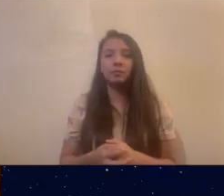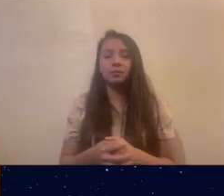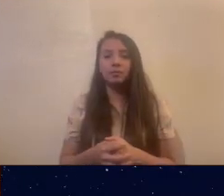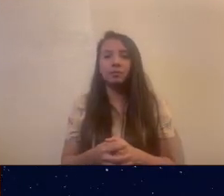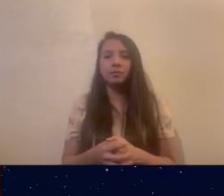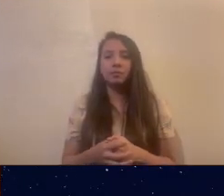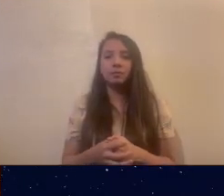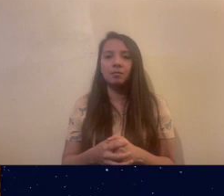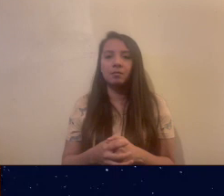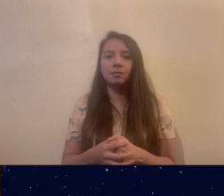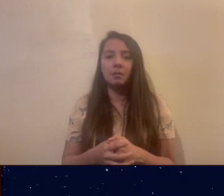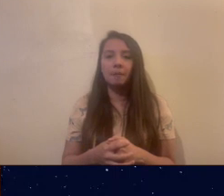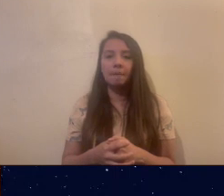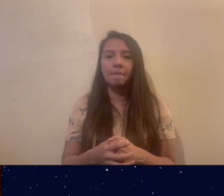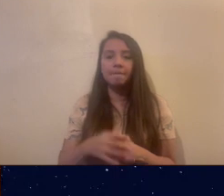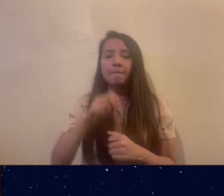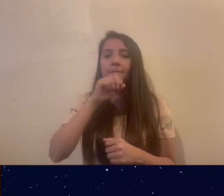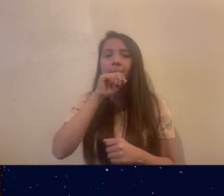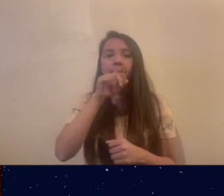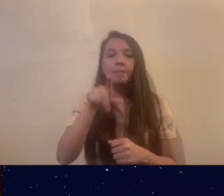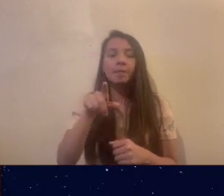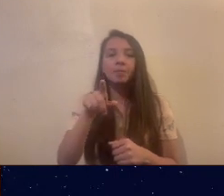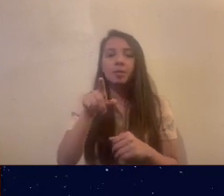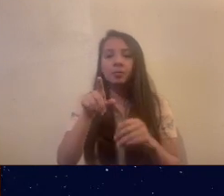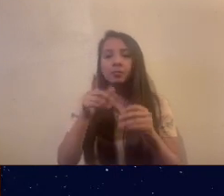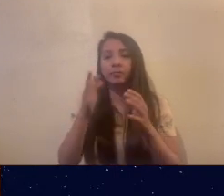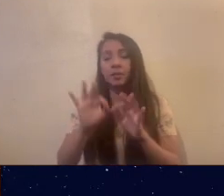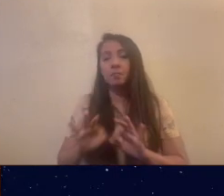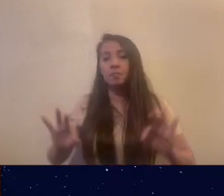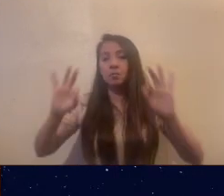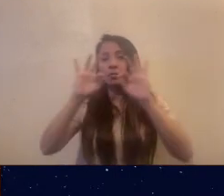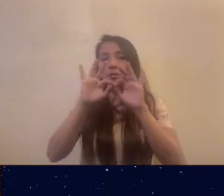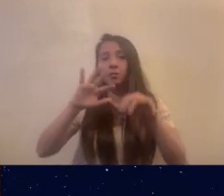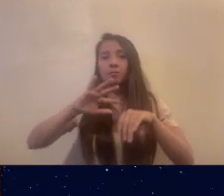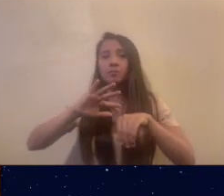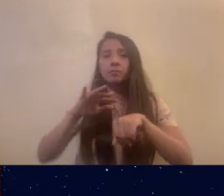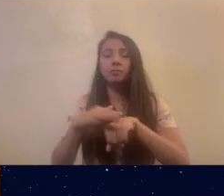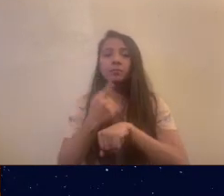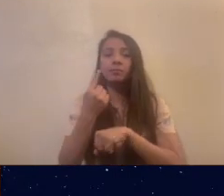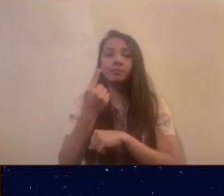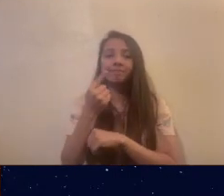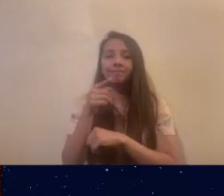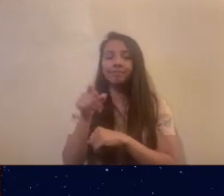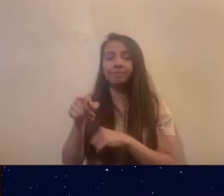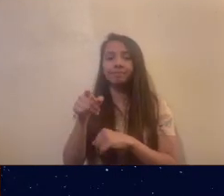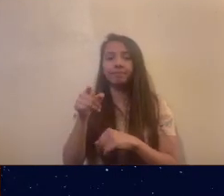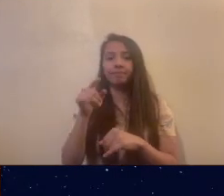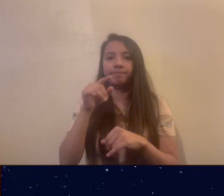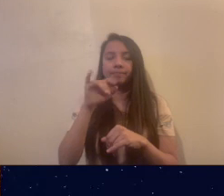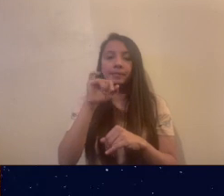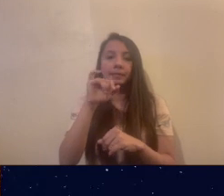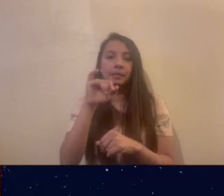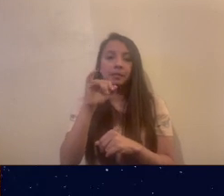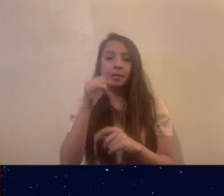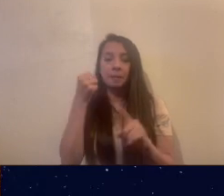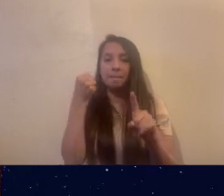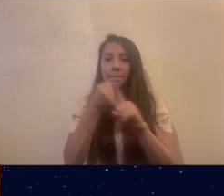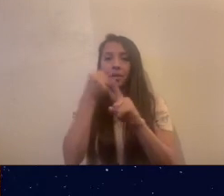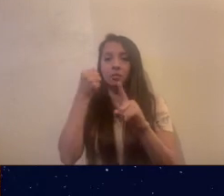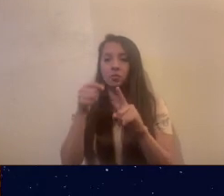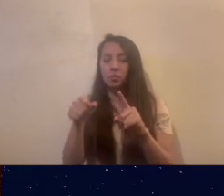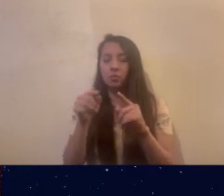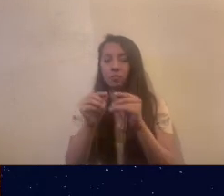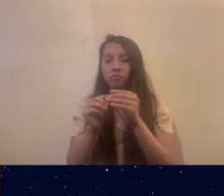calcio, creo. Calcio también, hubo una redistribución de calcio. Que es importante porque impactan en